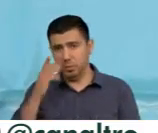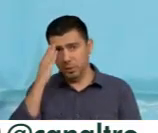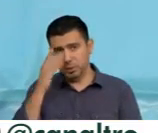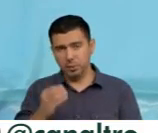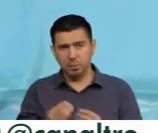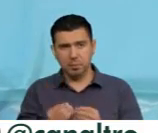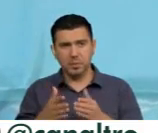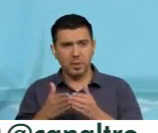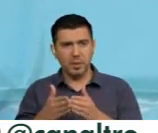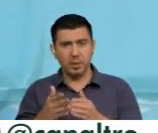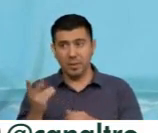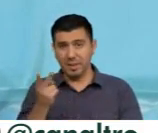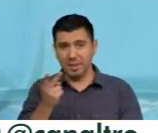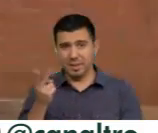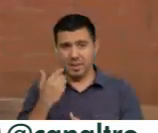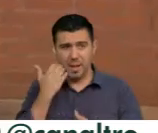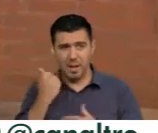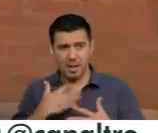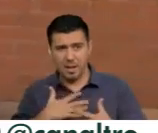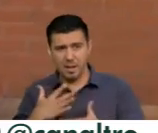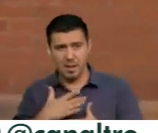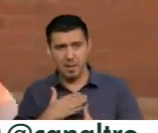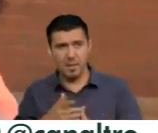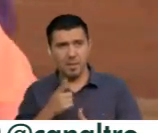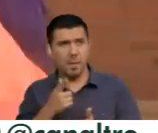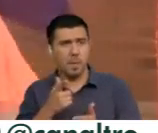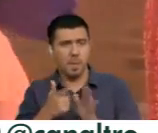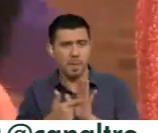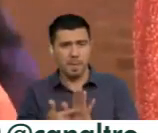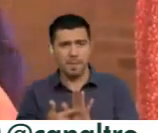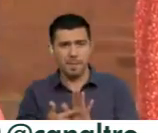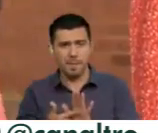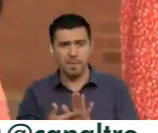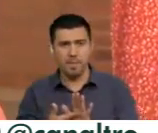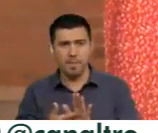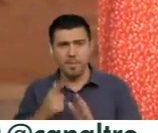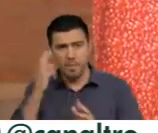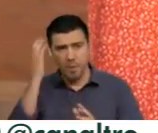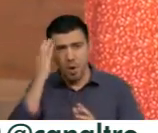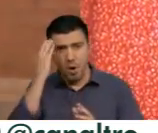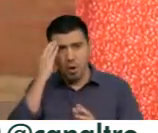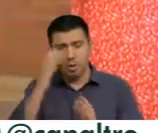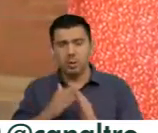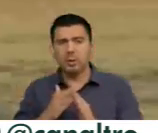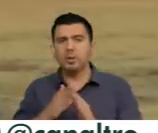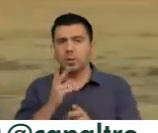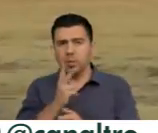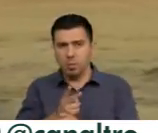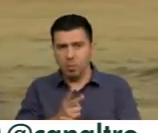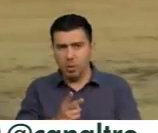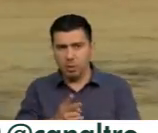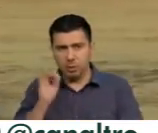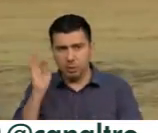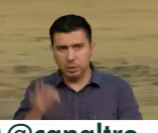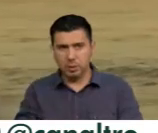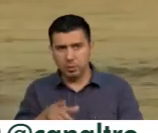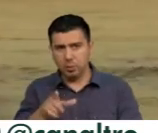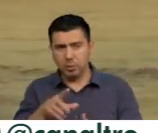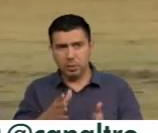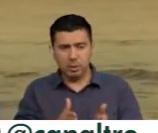Magda y Elena son los dos personajes de esta puesta en escena con la cual se quiere hacer conciencia sobre el cuidado y la seguridad en el río